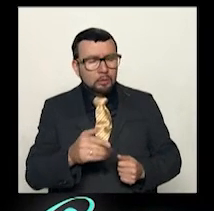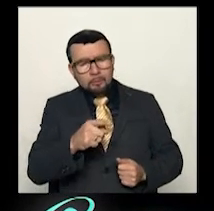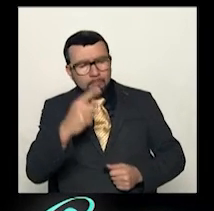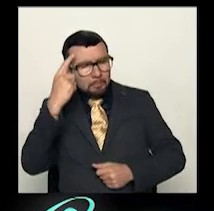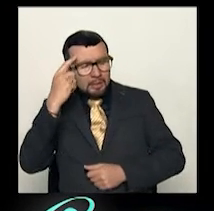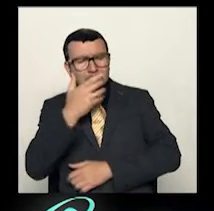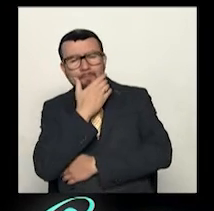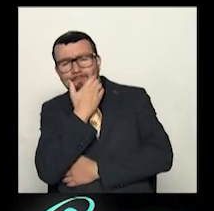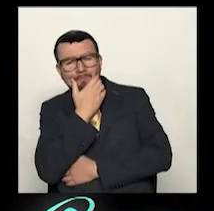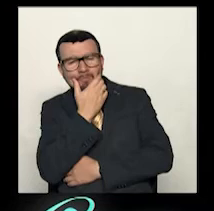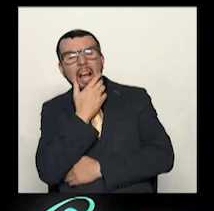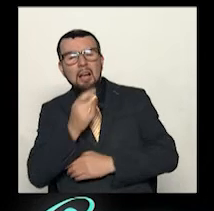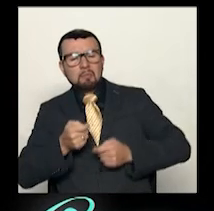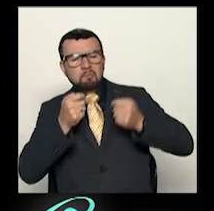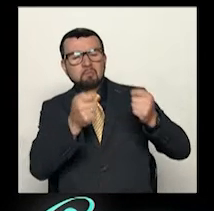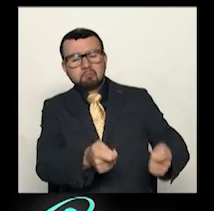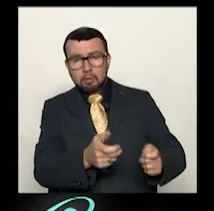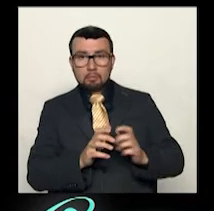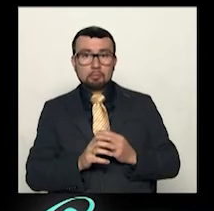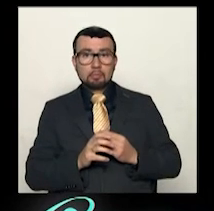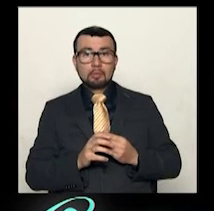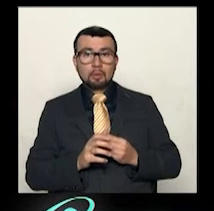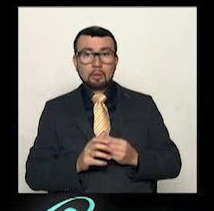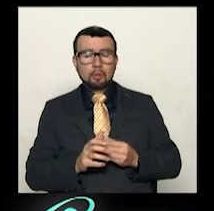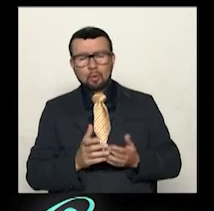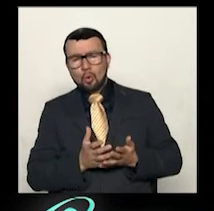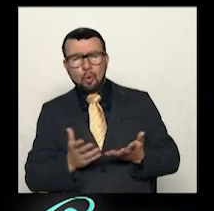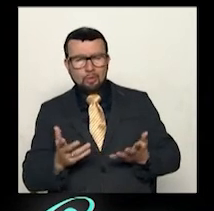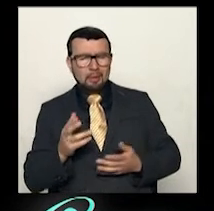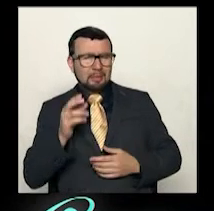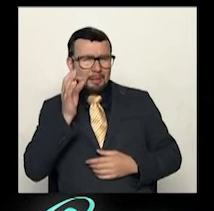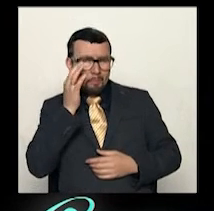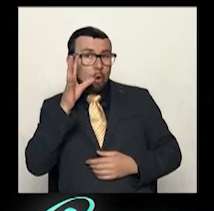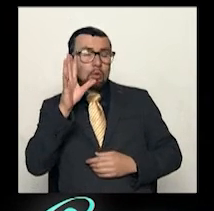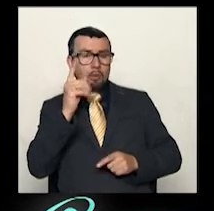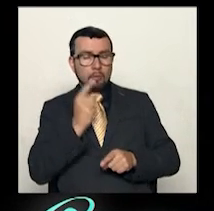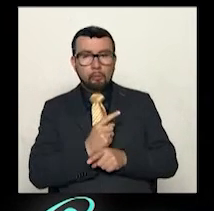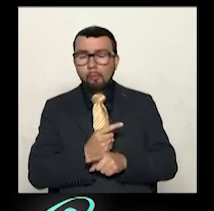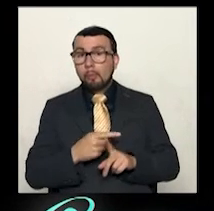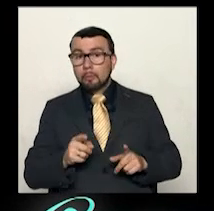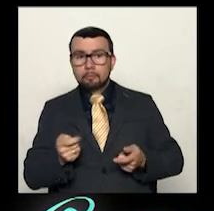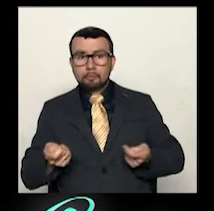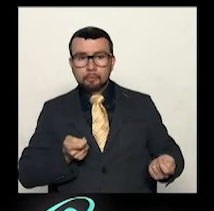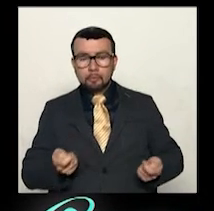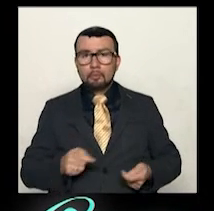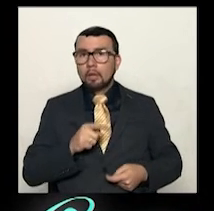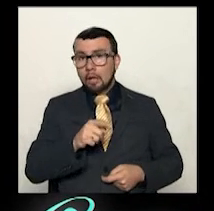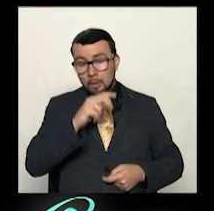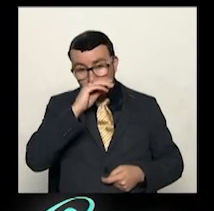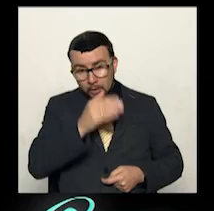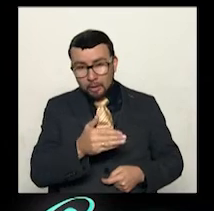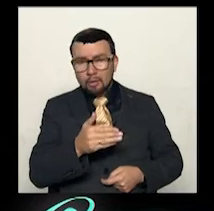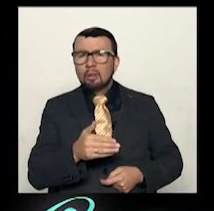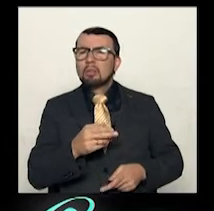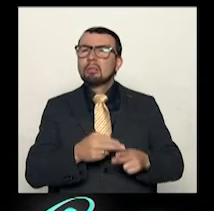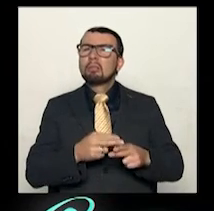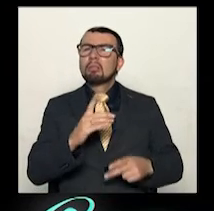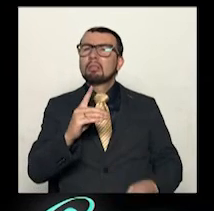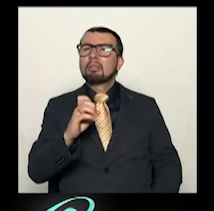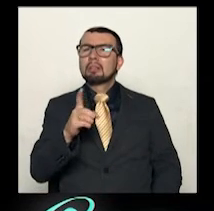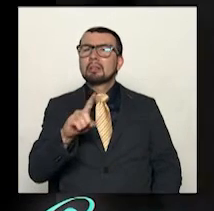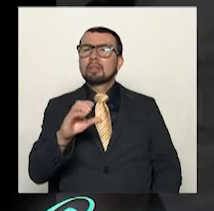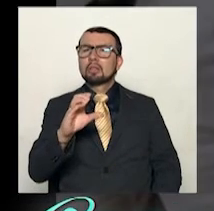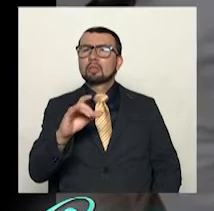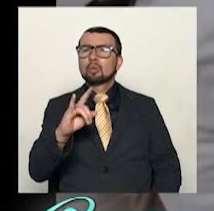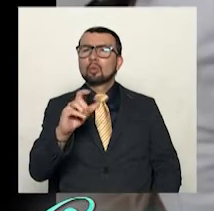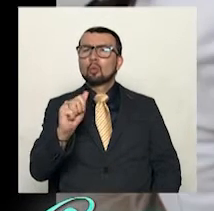diagnósticos, digamos, sospechosos, pero que llegan a la automedicación. Entonces la mamá dice, el niño está descuajado. La otra dice, no, es